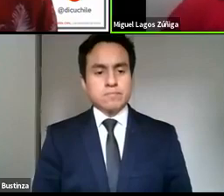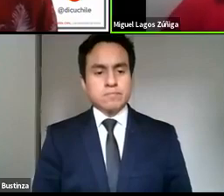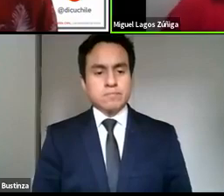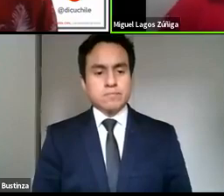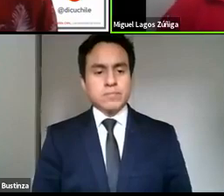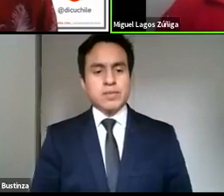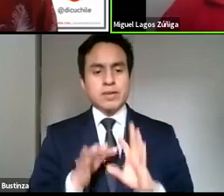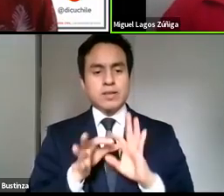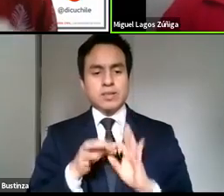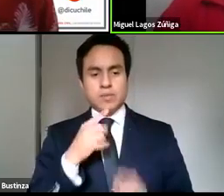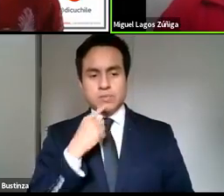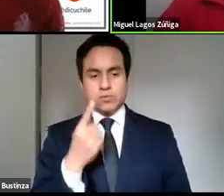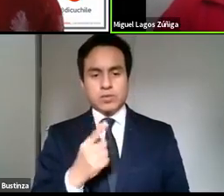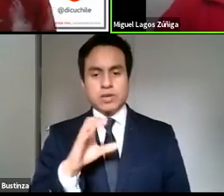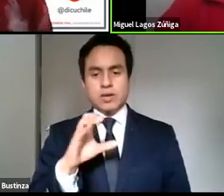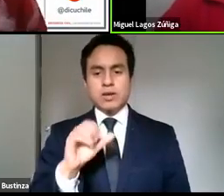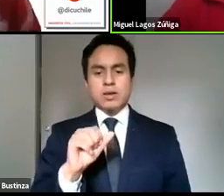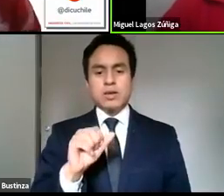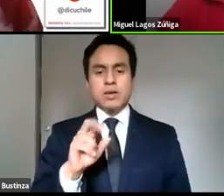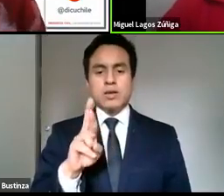Gracias por la pregunta, Carlos.